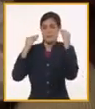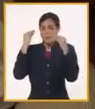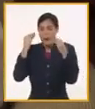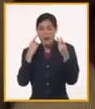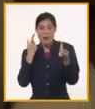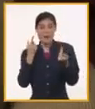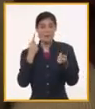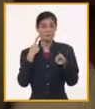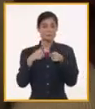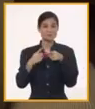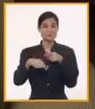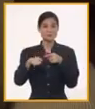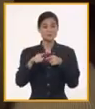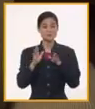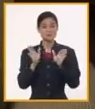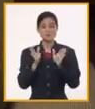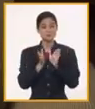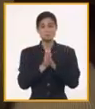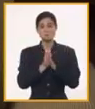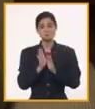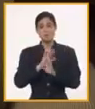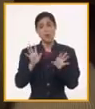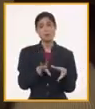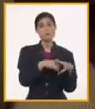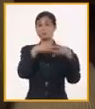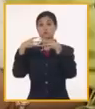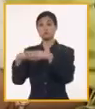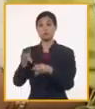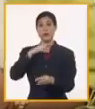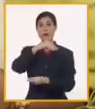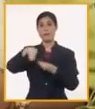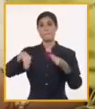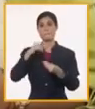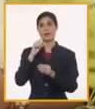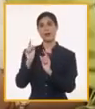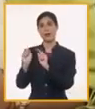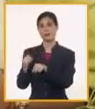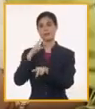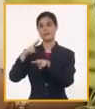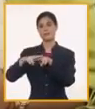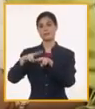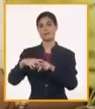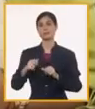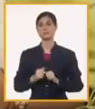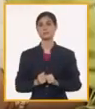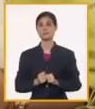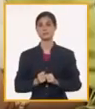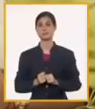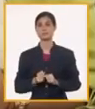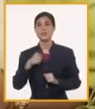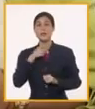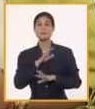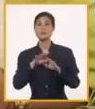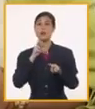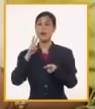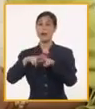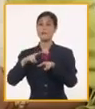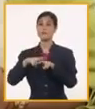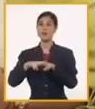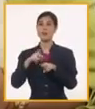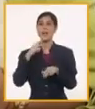mejor ya trasladarse ellos para La Habana. Y aquí en La Habana entra en la